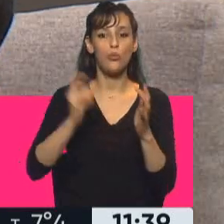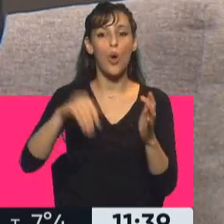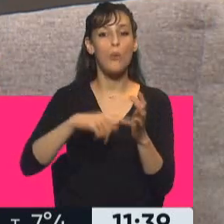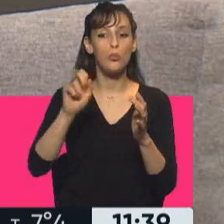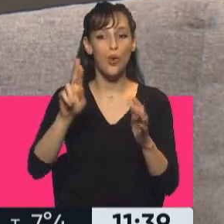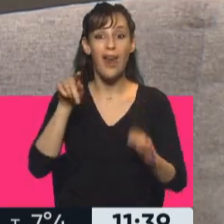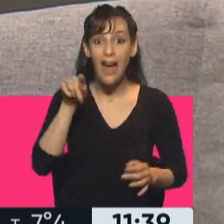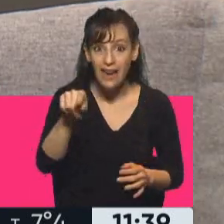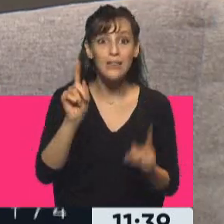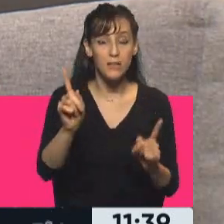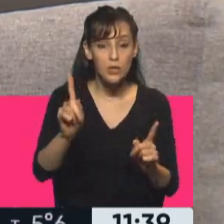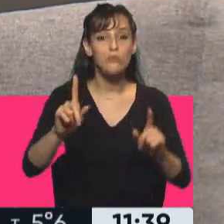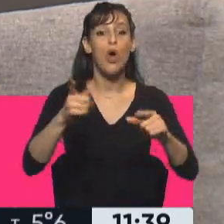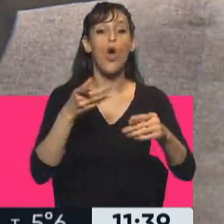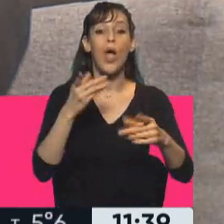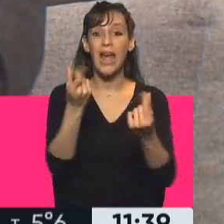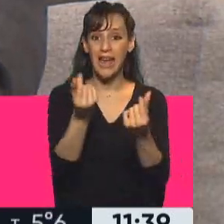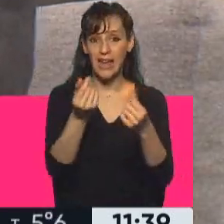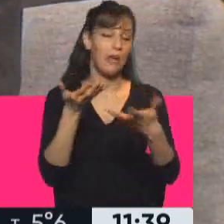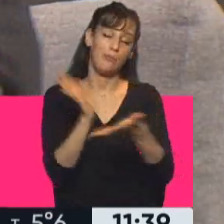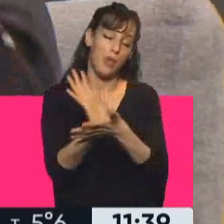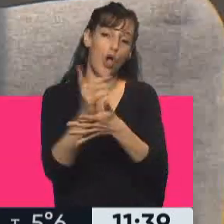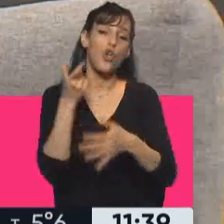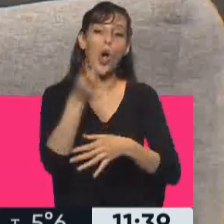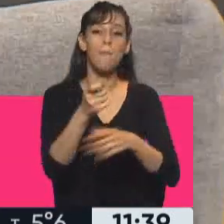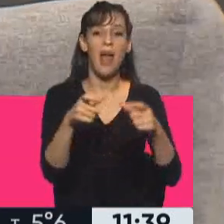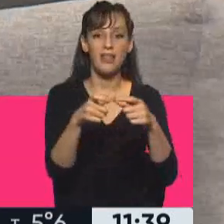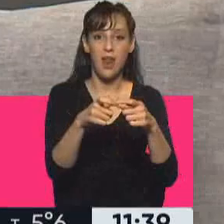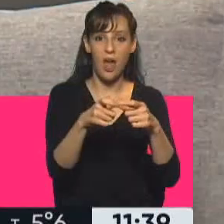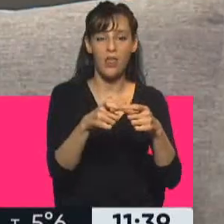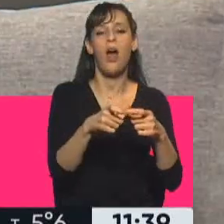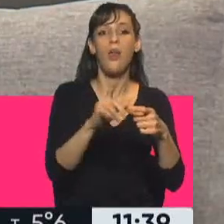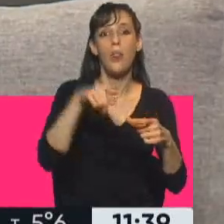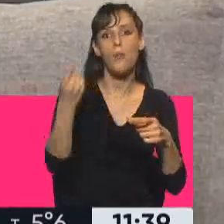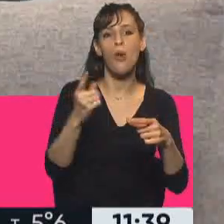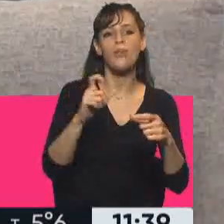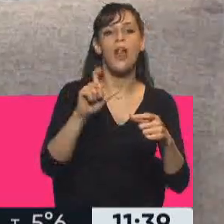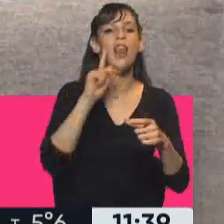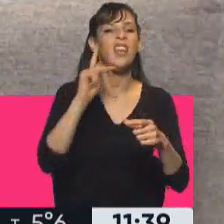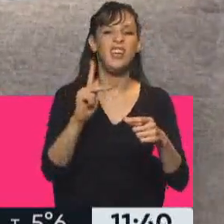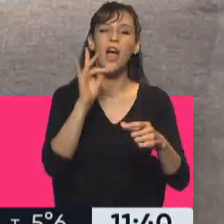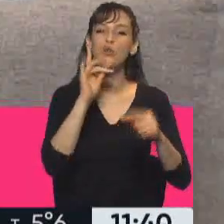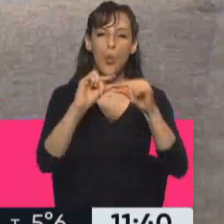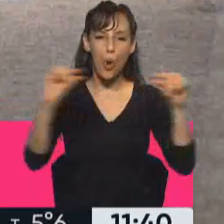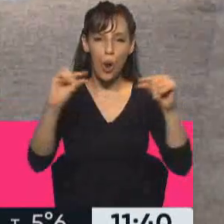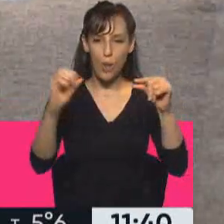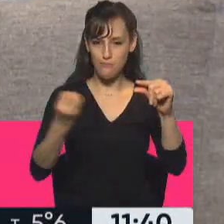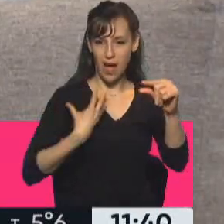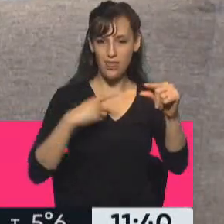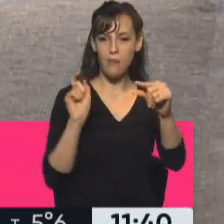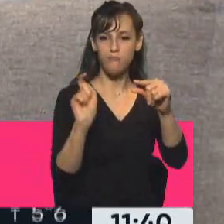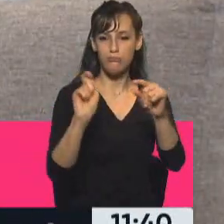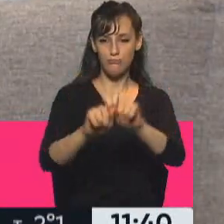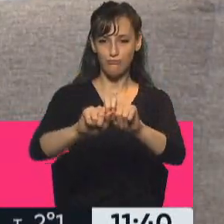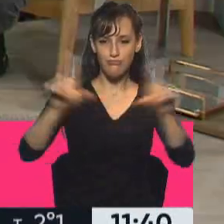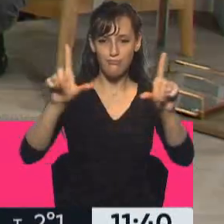mismos te metes en comprar la entrada, te llega un link. Un link y ahí accedes con el código. La misma plataforma tiene todo arreglado.